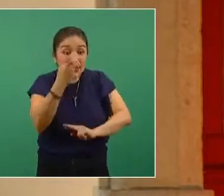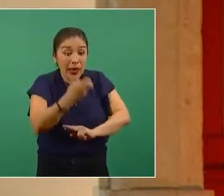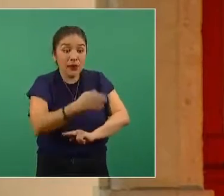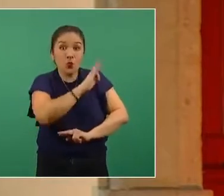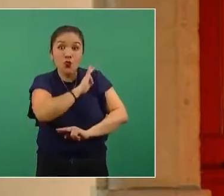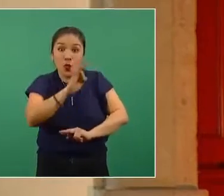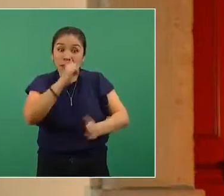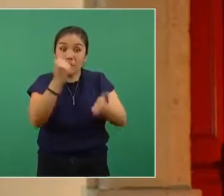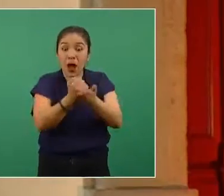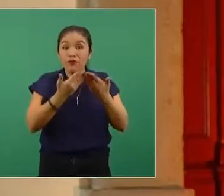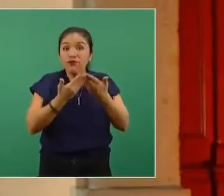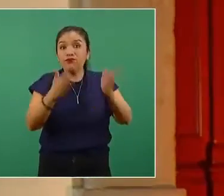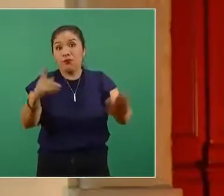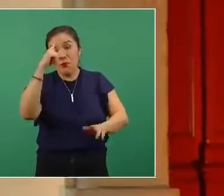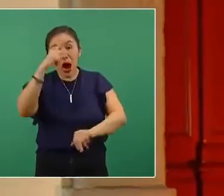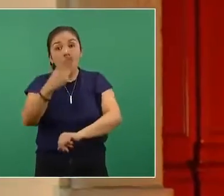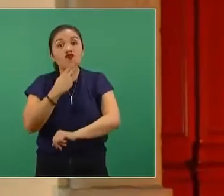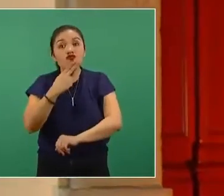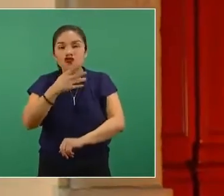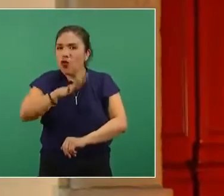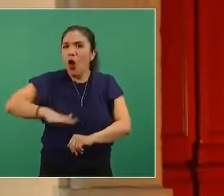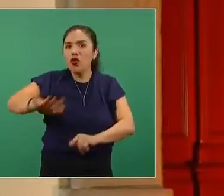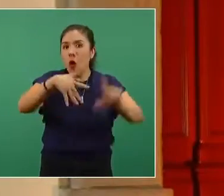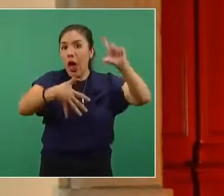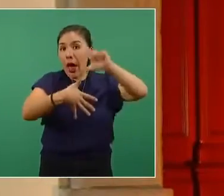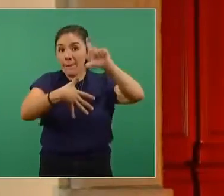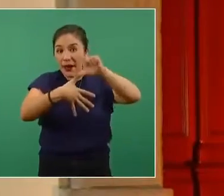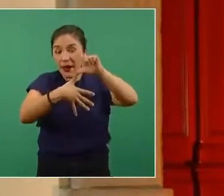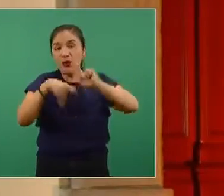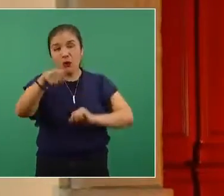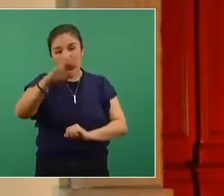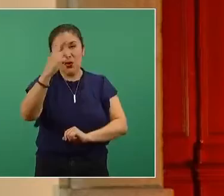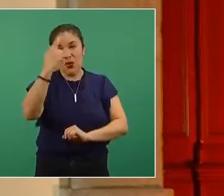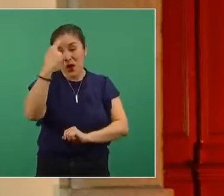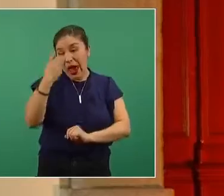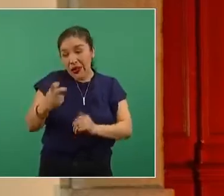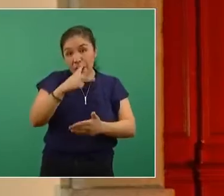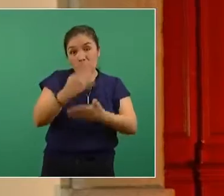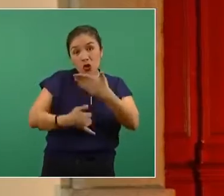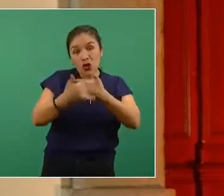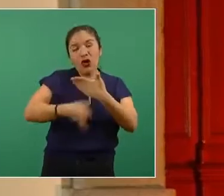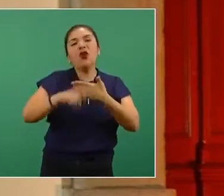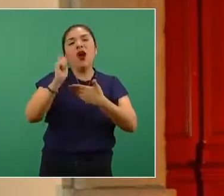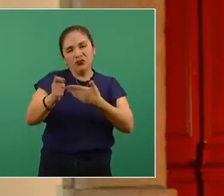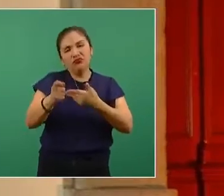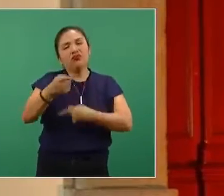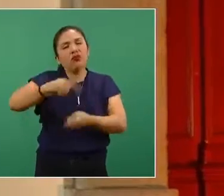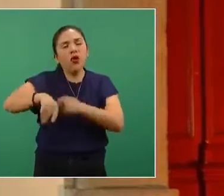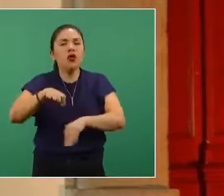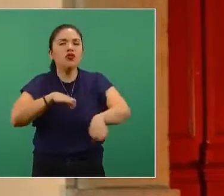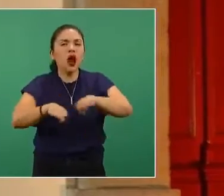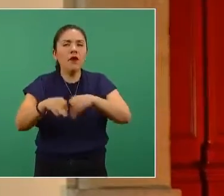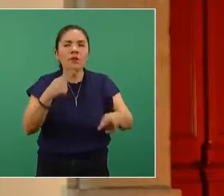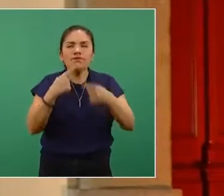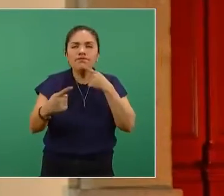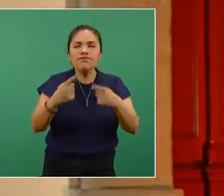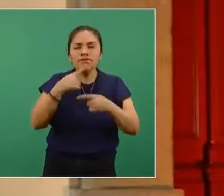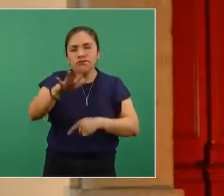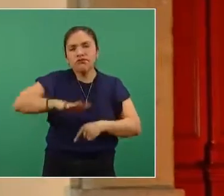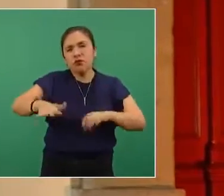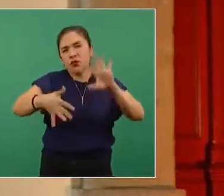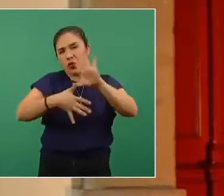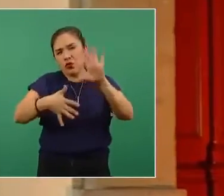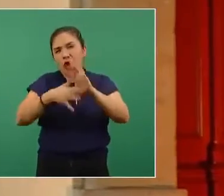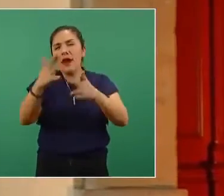solamente en México, sino en América Latina. Recordar que este proyecto es un proyecto de colaboración continental